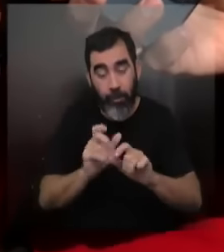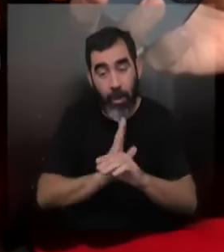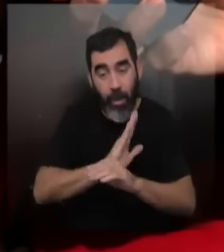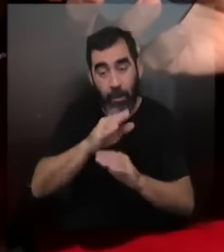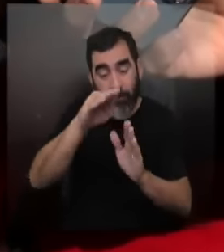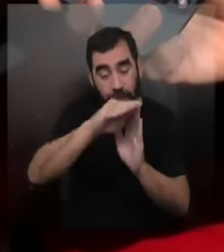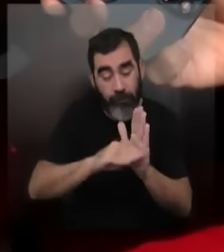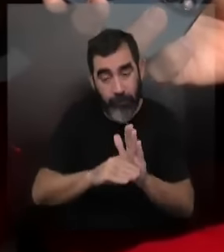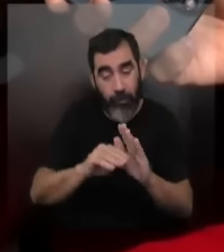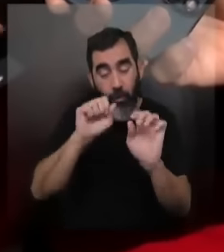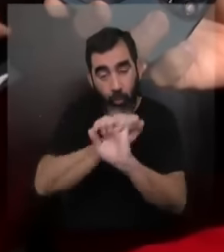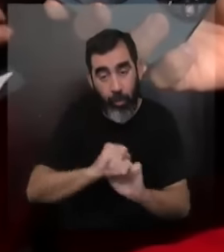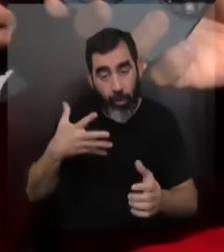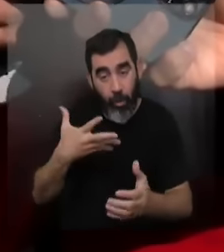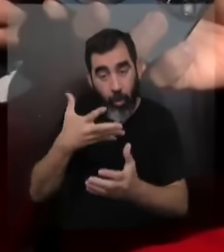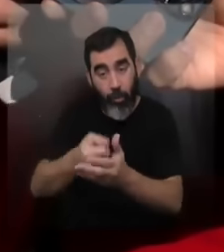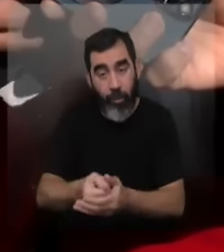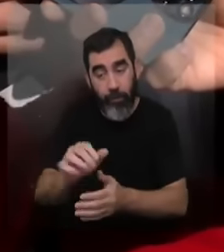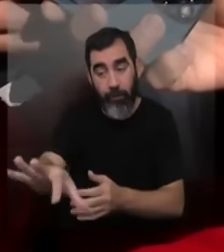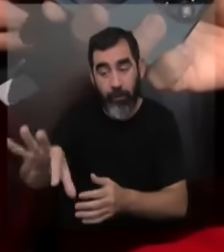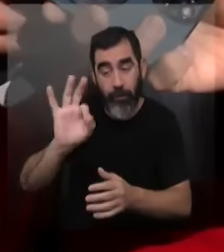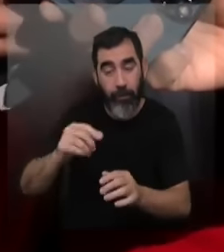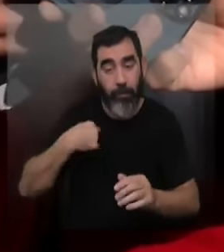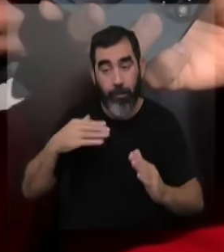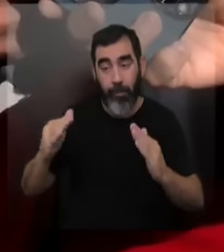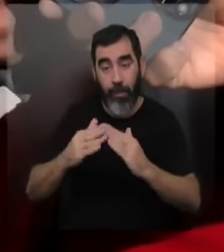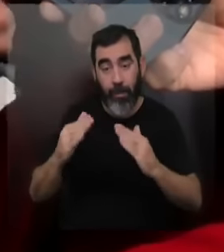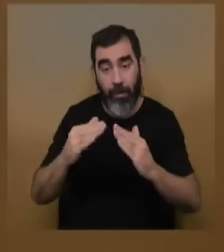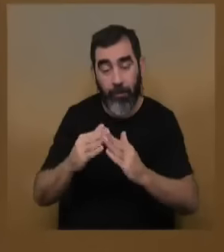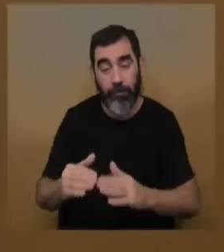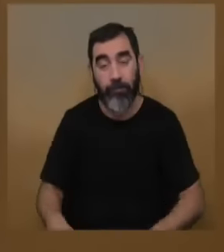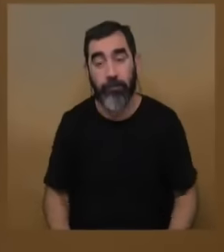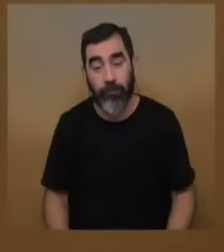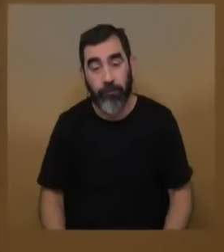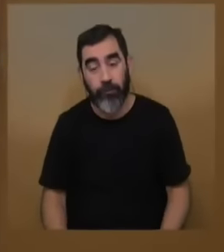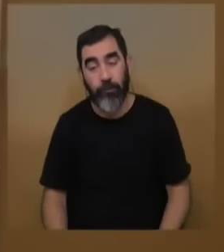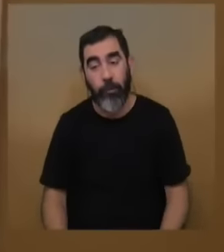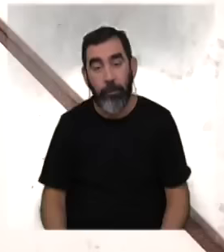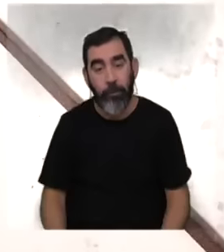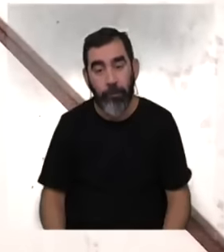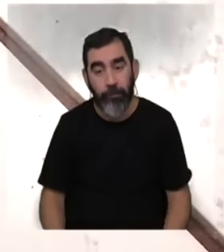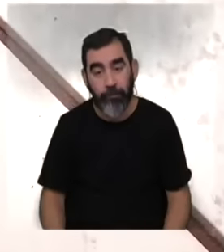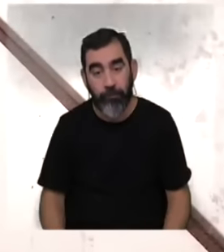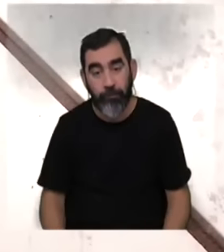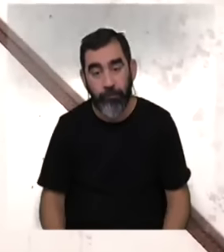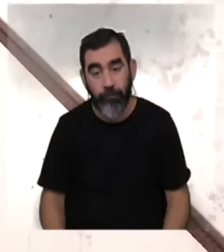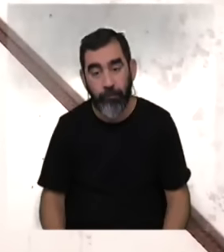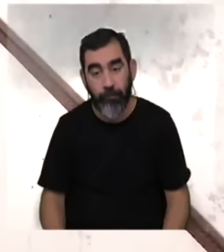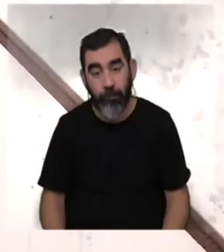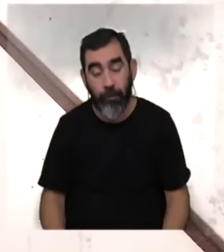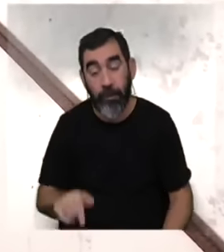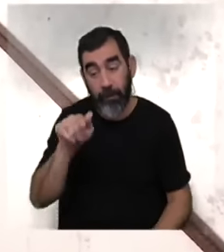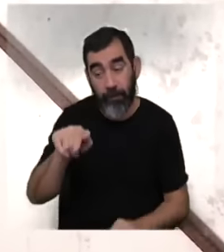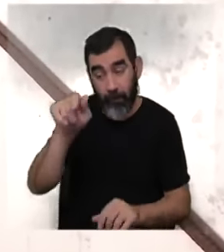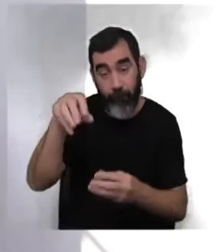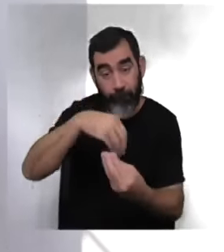programa pueden pueden comprar y elegir ellos mismos su propio vivienda dentro de ese monto es decir que es este este el caso